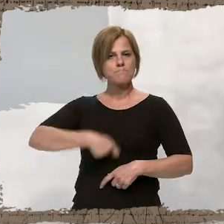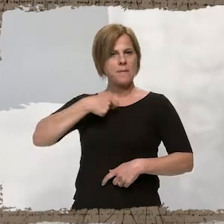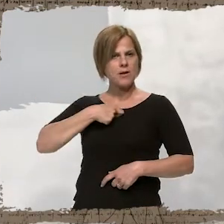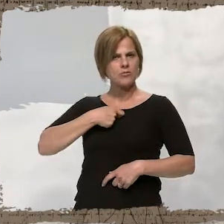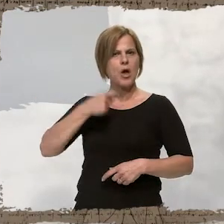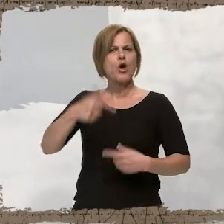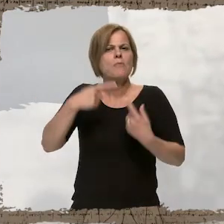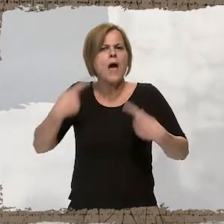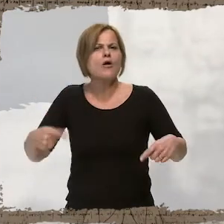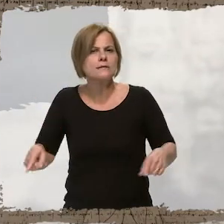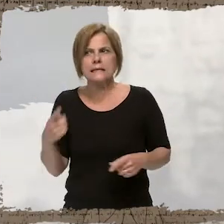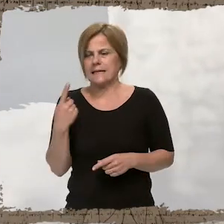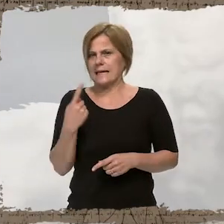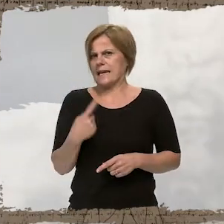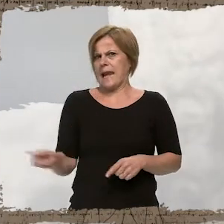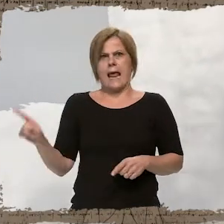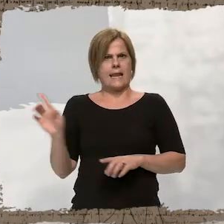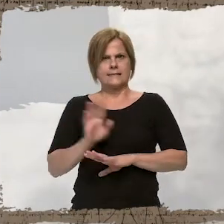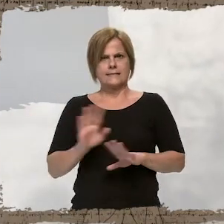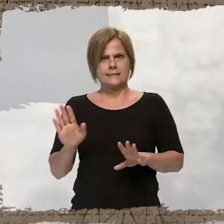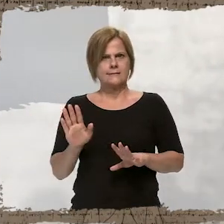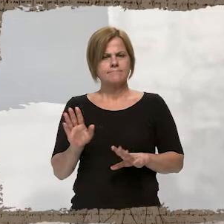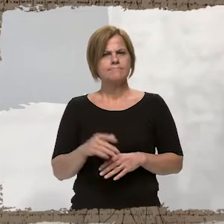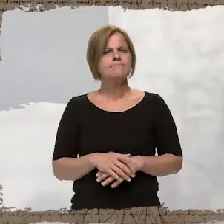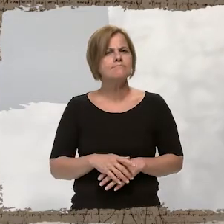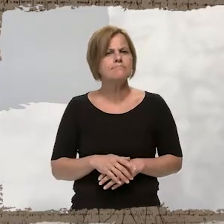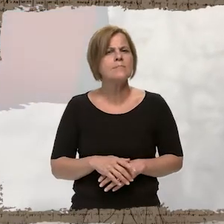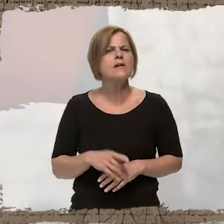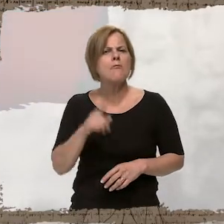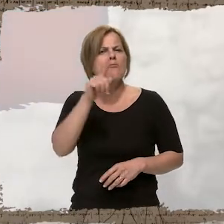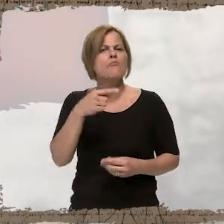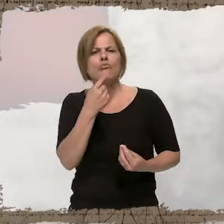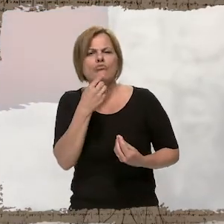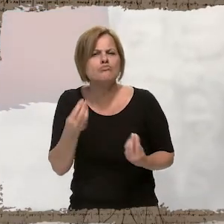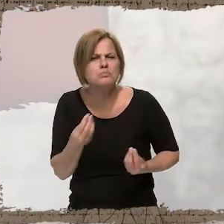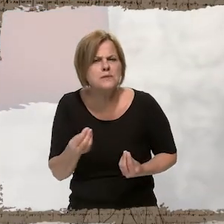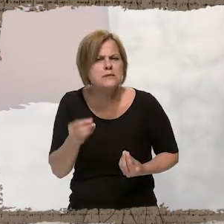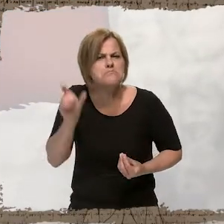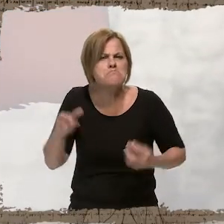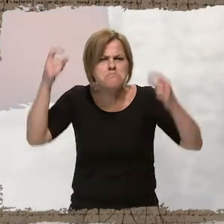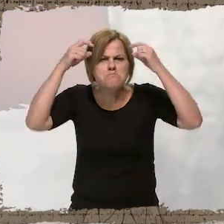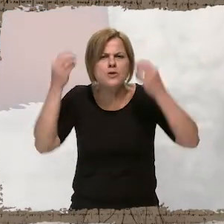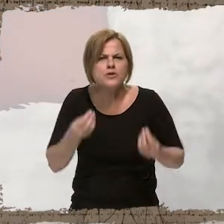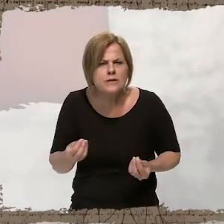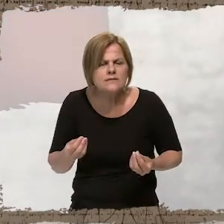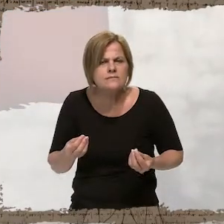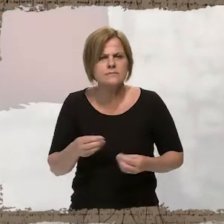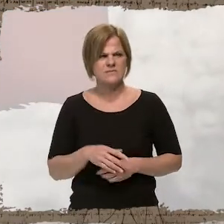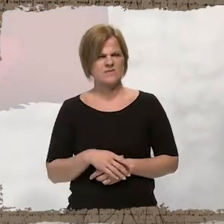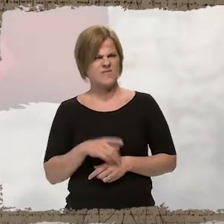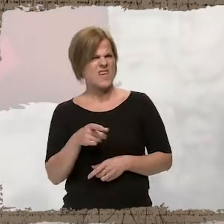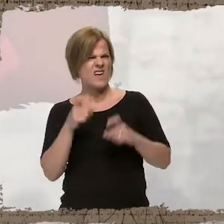y que anda comprando muchas cosas rarísimas muchas preguntas tenemos al respecto sobre este